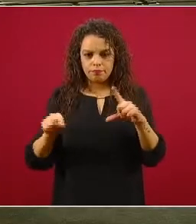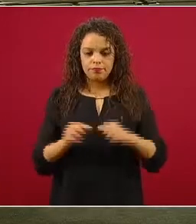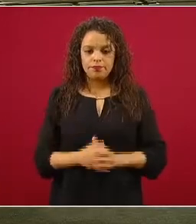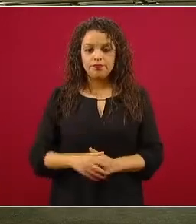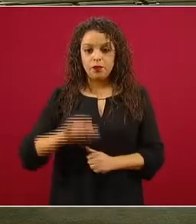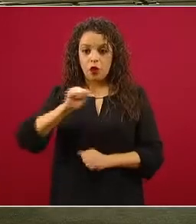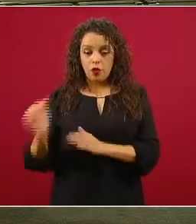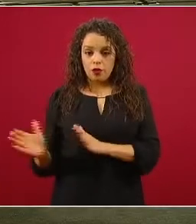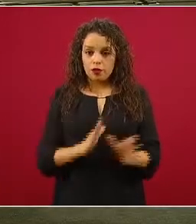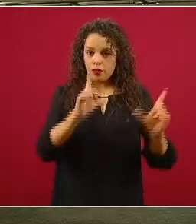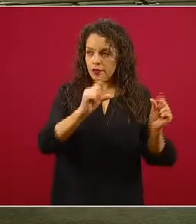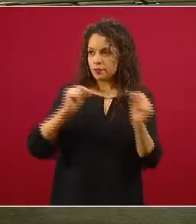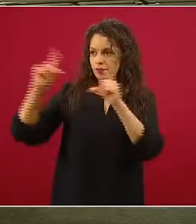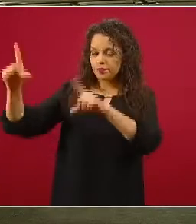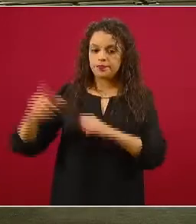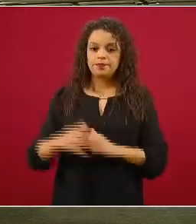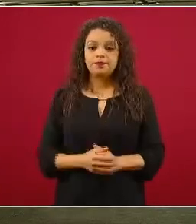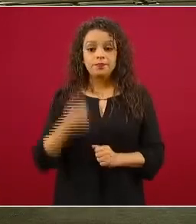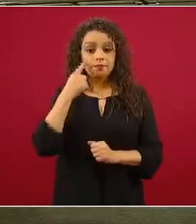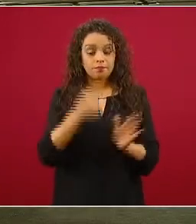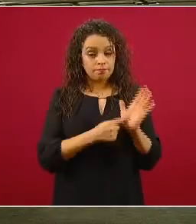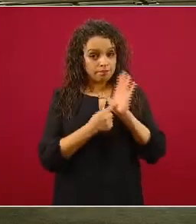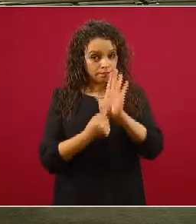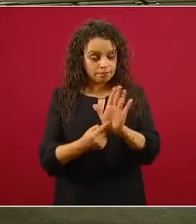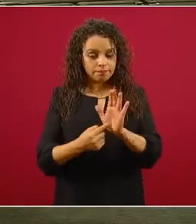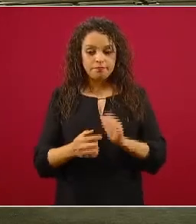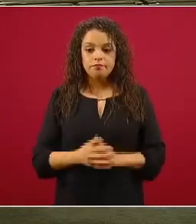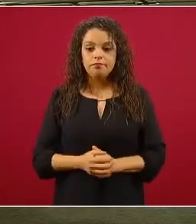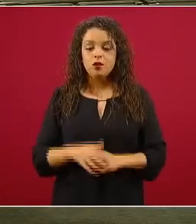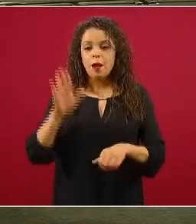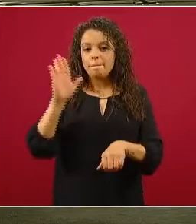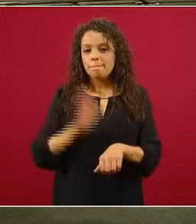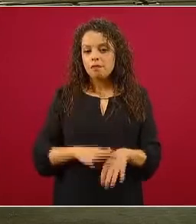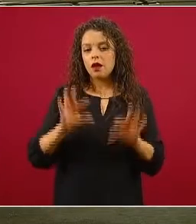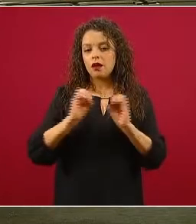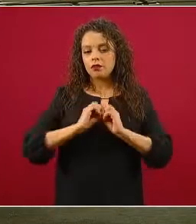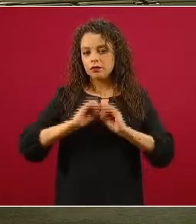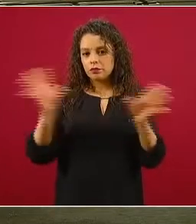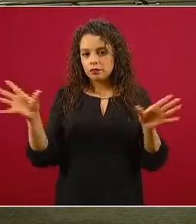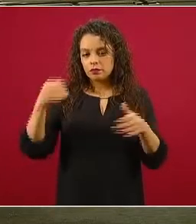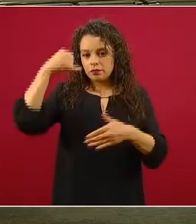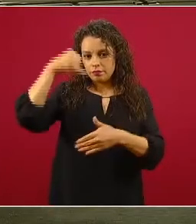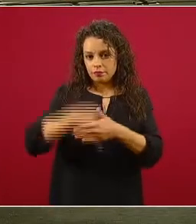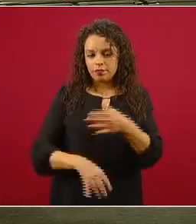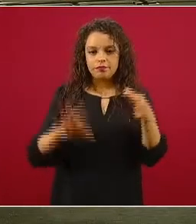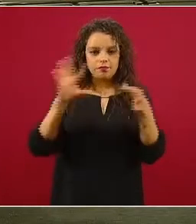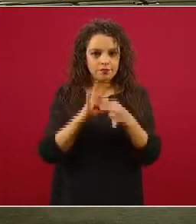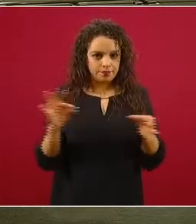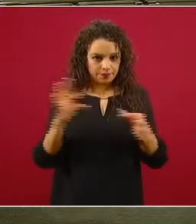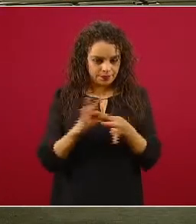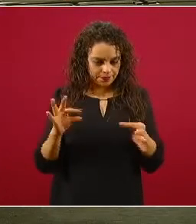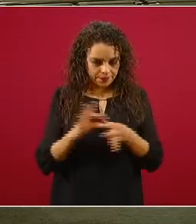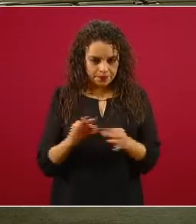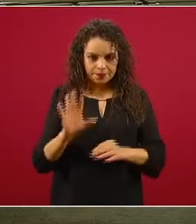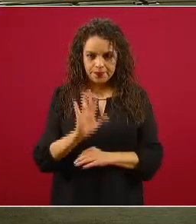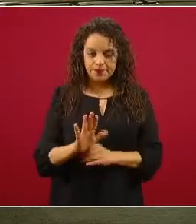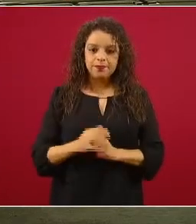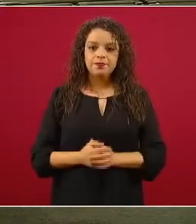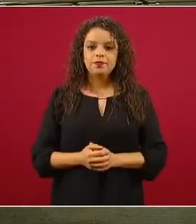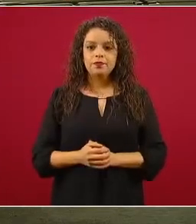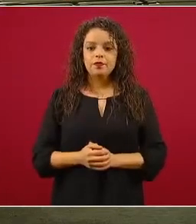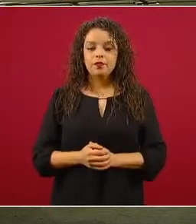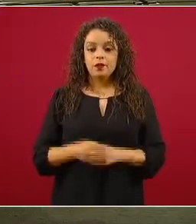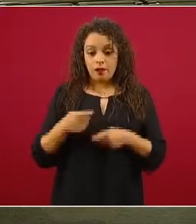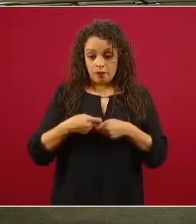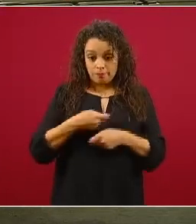En esta diapositiva les muestro con mayor detalle cómo se han distribuido estos